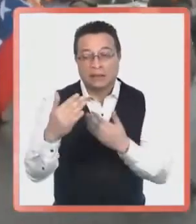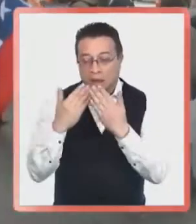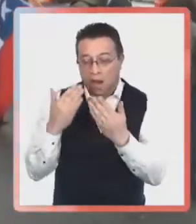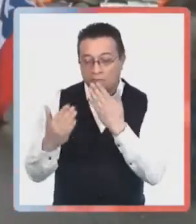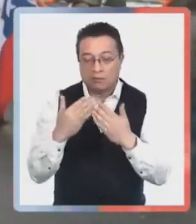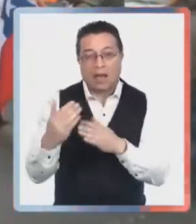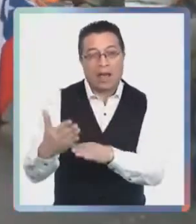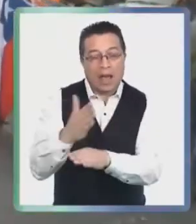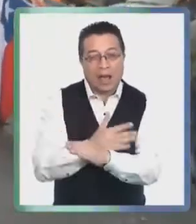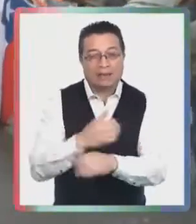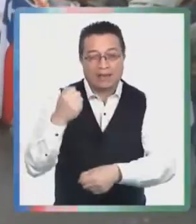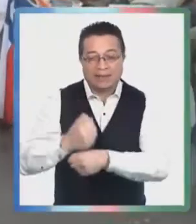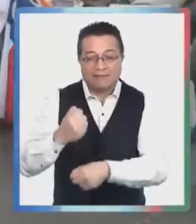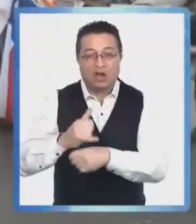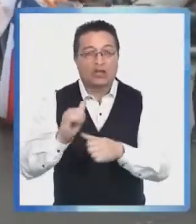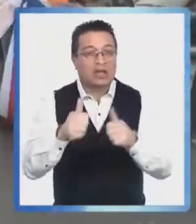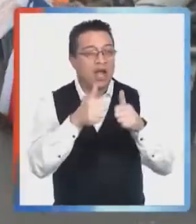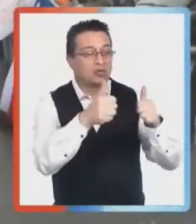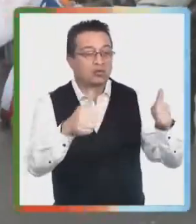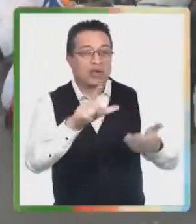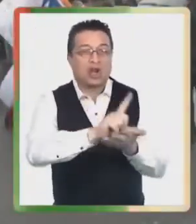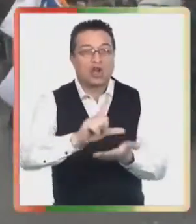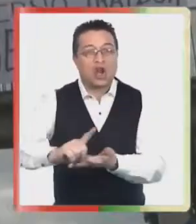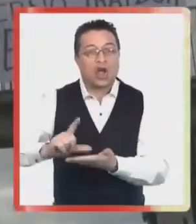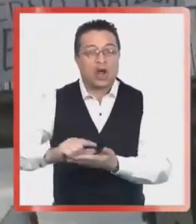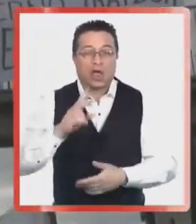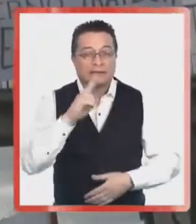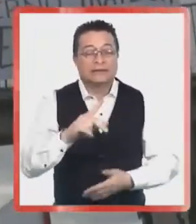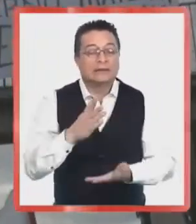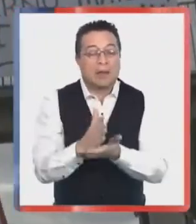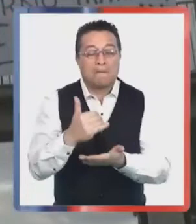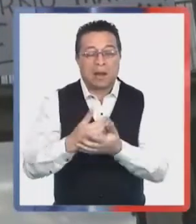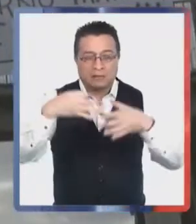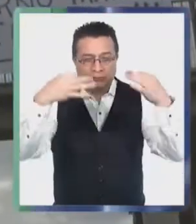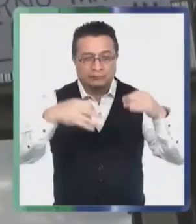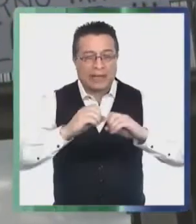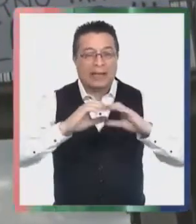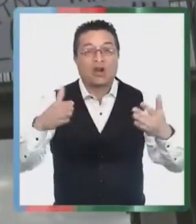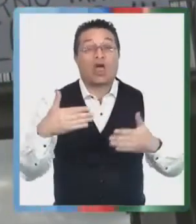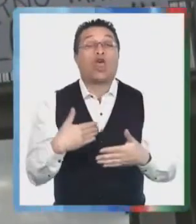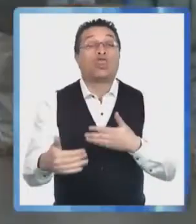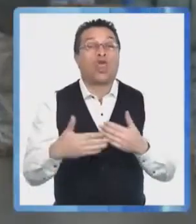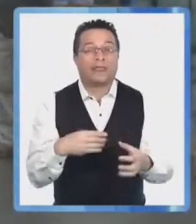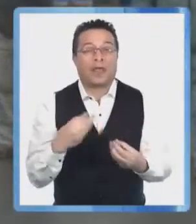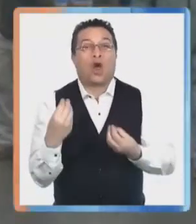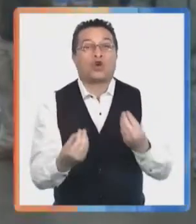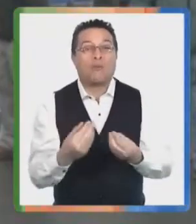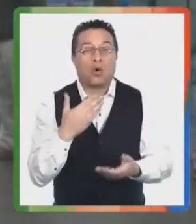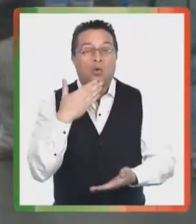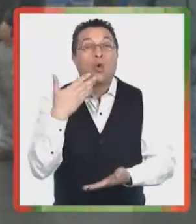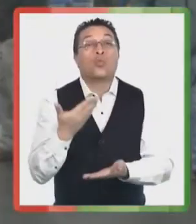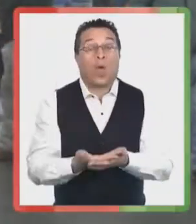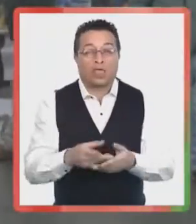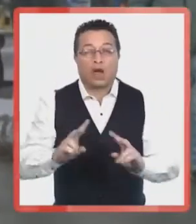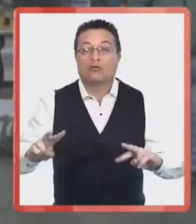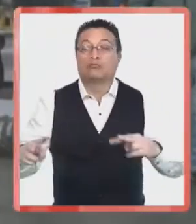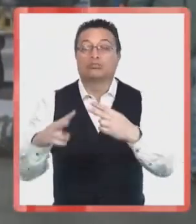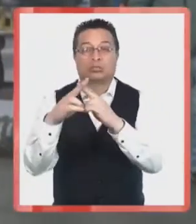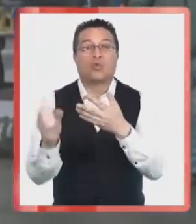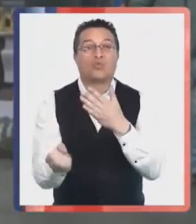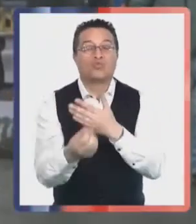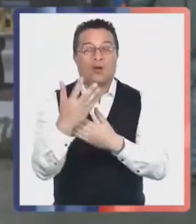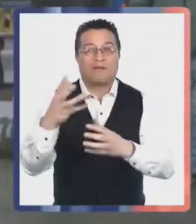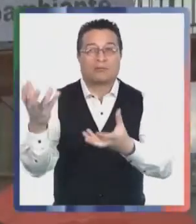con los trabajadores ni con las autoridades locales y sin un plan definido de dónde, cómo y cuándo construir una